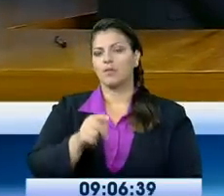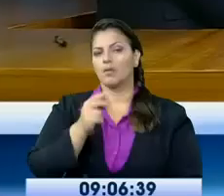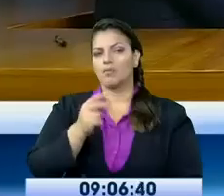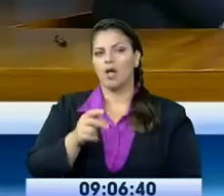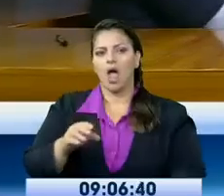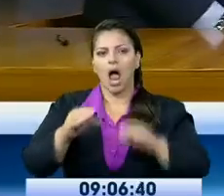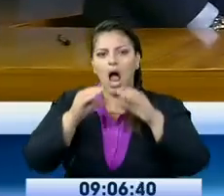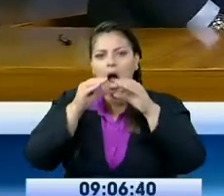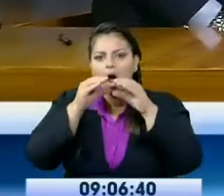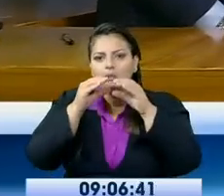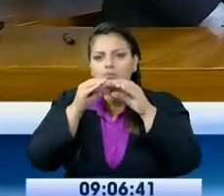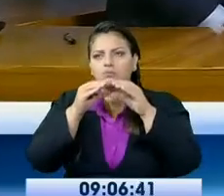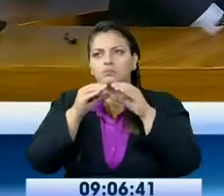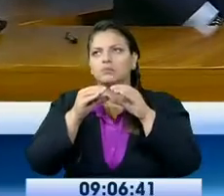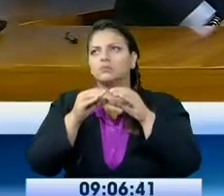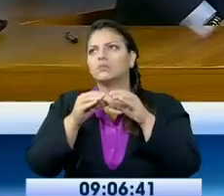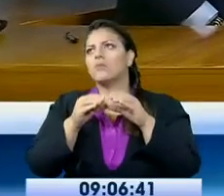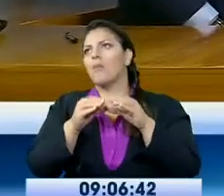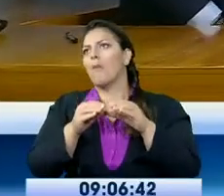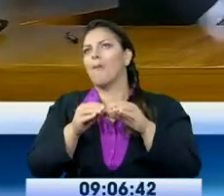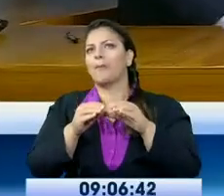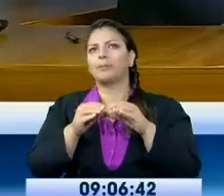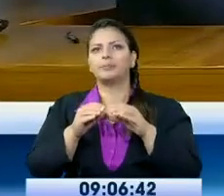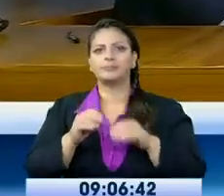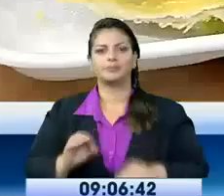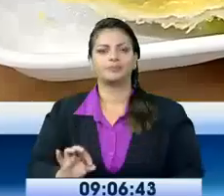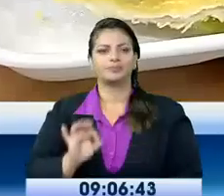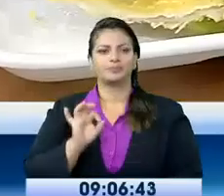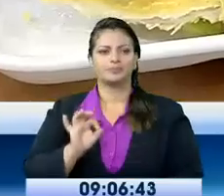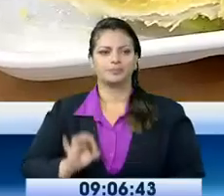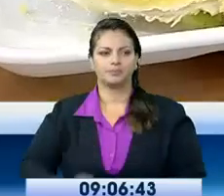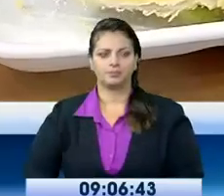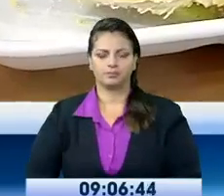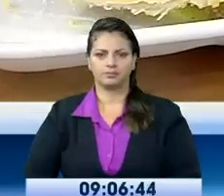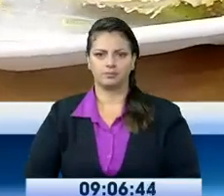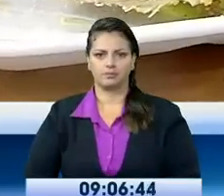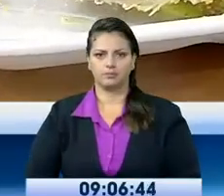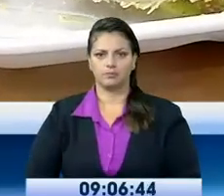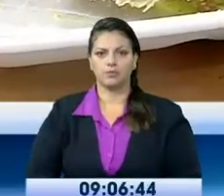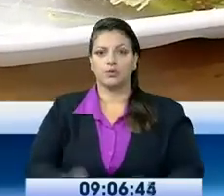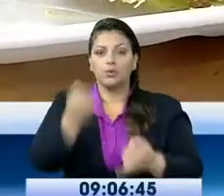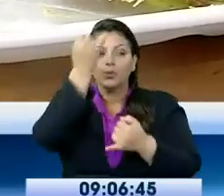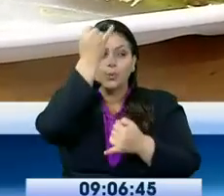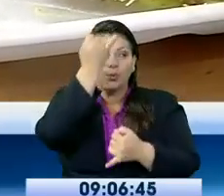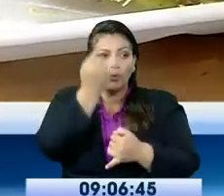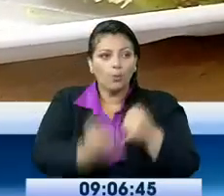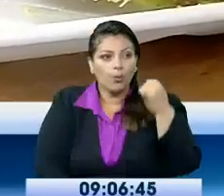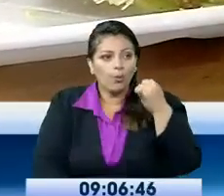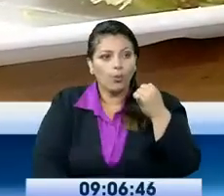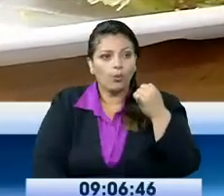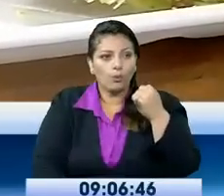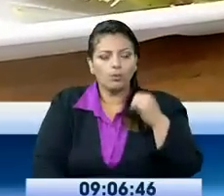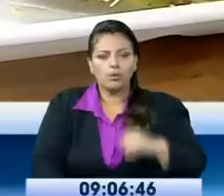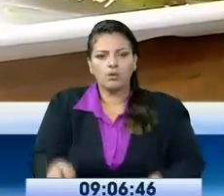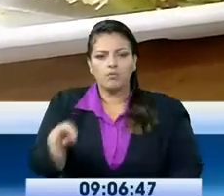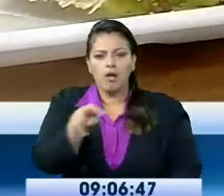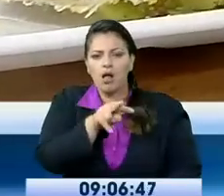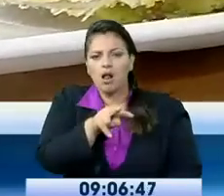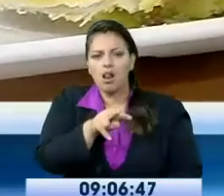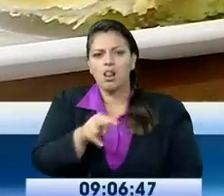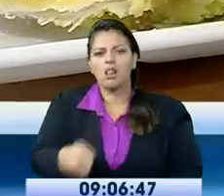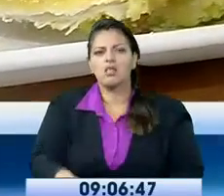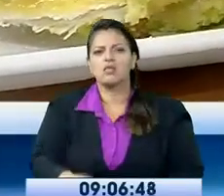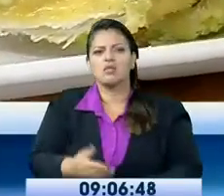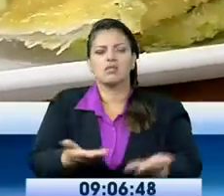Sencillamente no puede ni hablar, Mario. Wow. Fabuloso. ¿Qué hacemos? La degustación concluyó con el plato Terremoto con Derrumbe